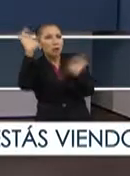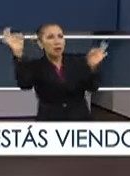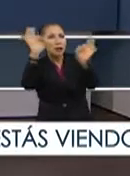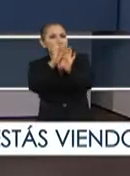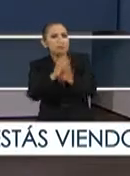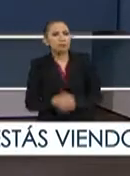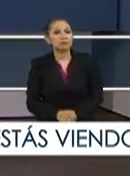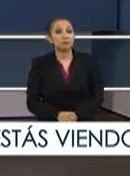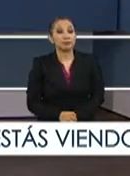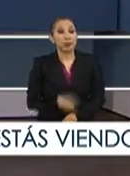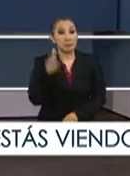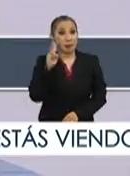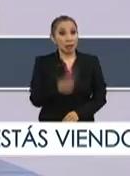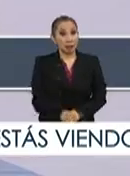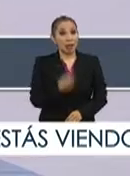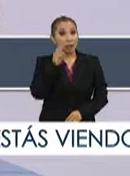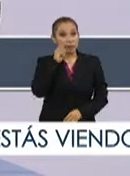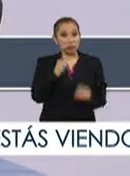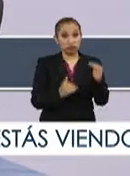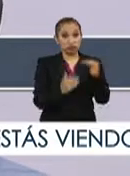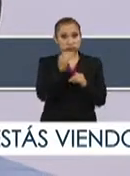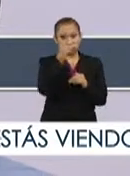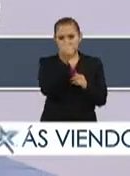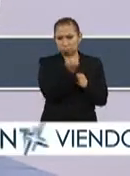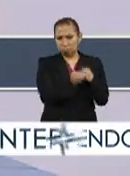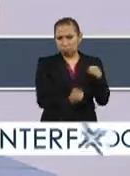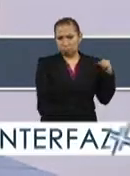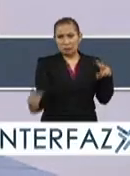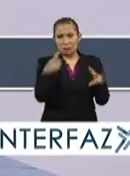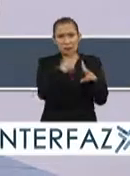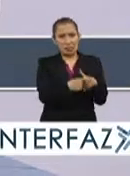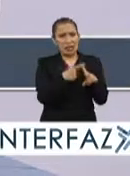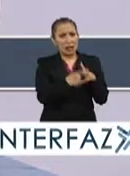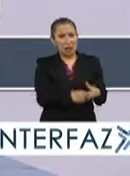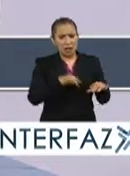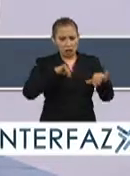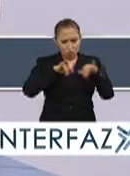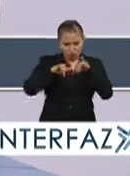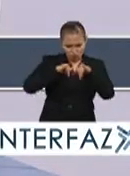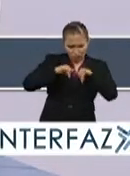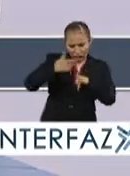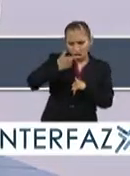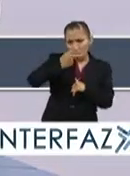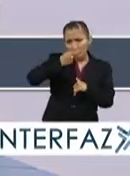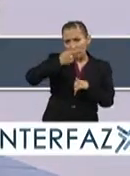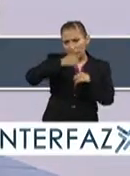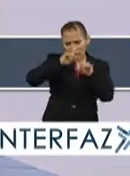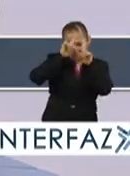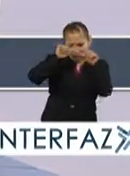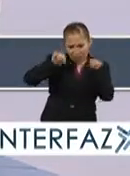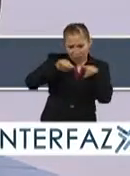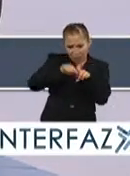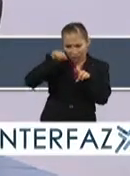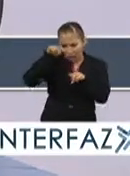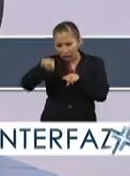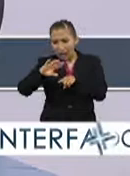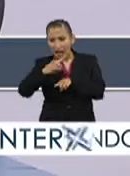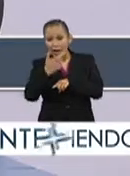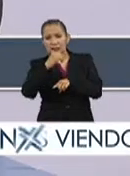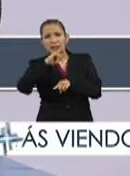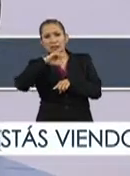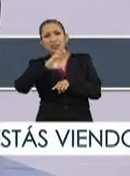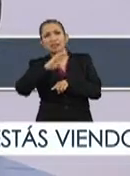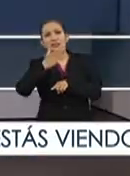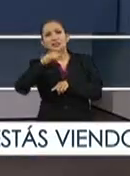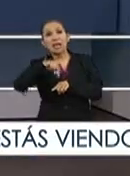fenómenos? Sin duda llegaron a un alto grado de erudición. Las matemáticas, la geometría y la astronomía así lo demuestran. O sea, Chichén Itzá